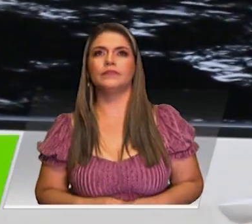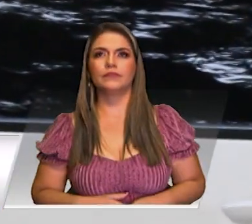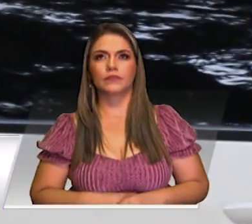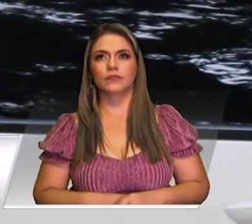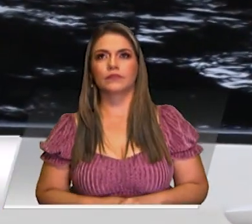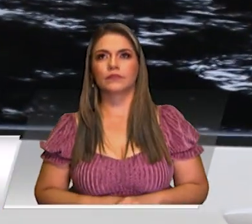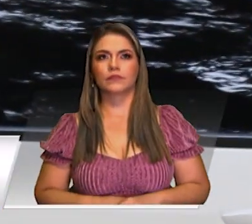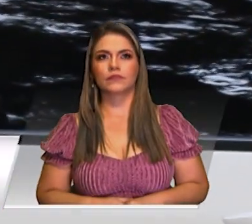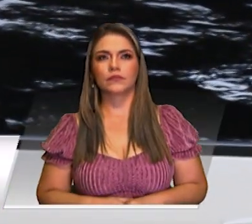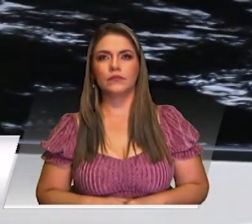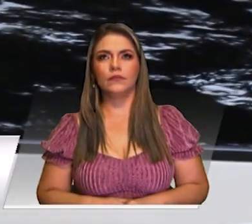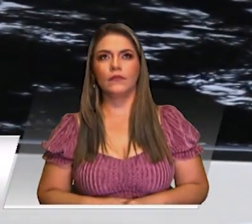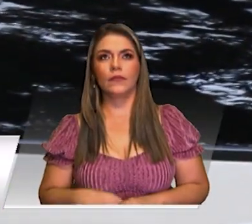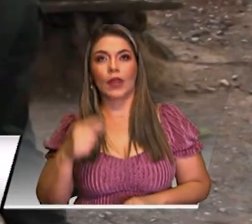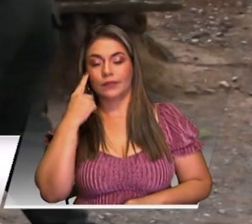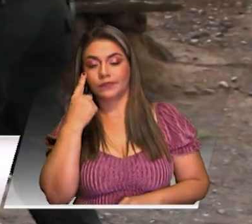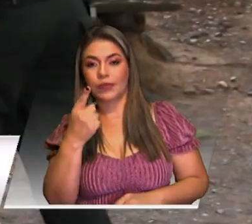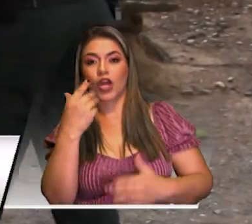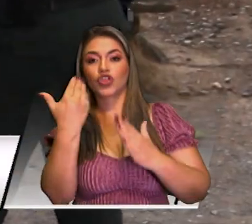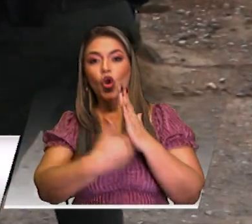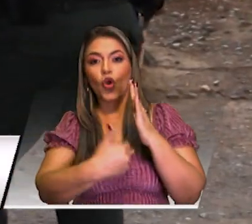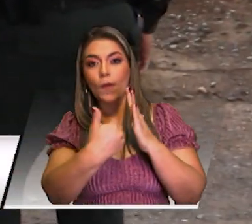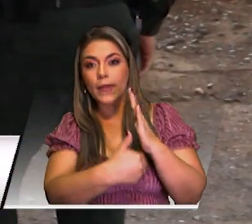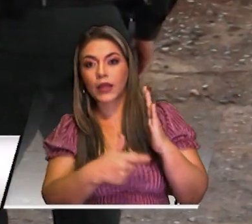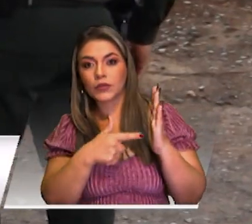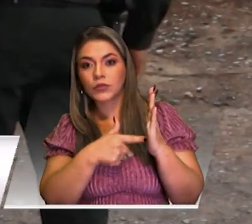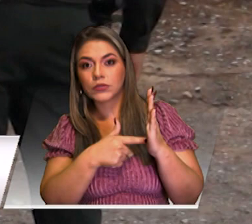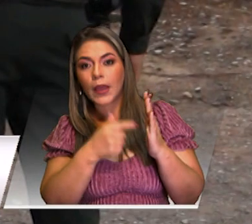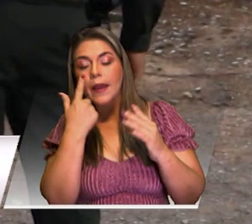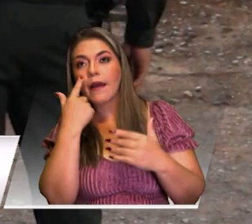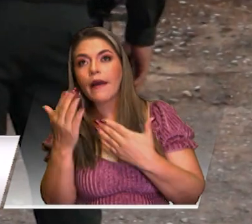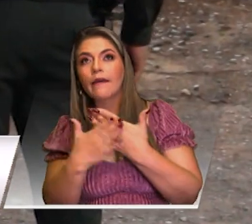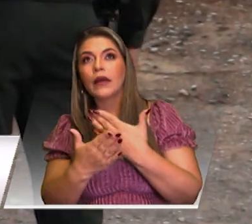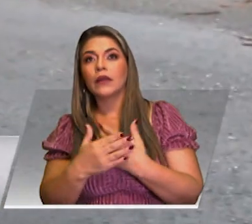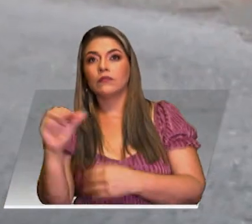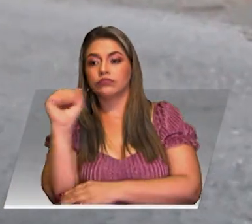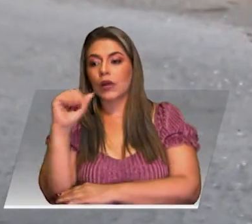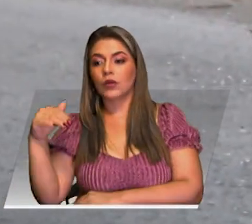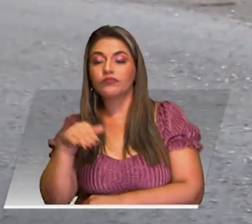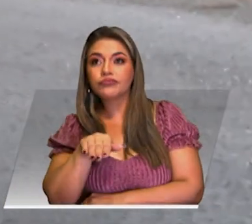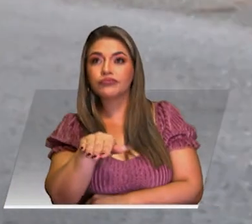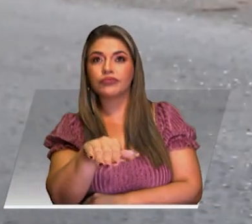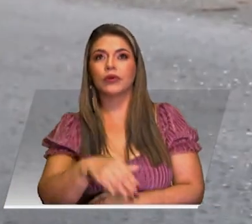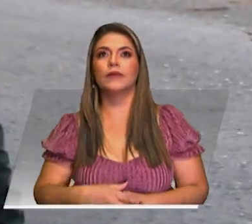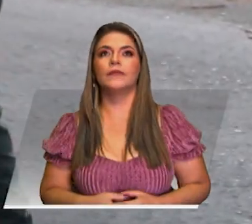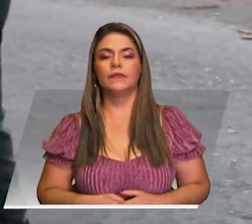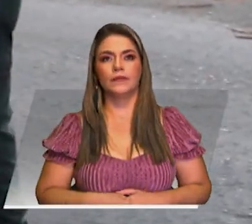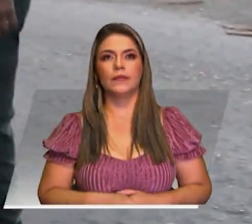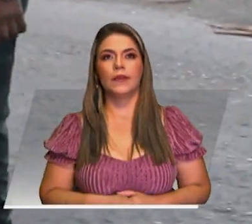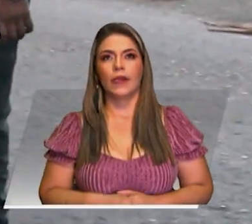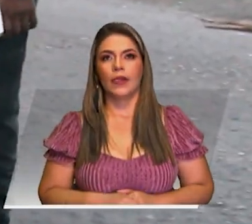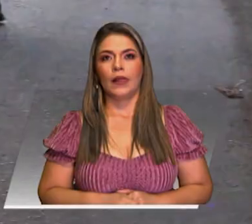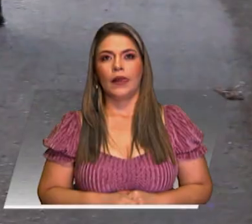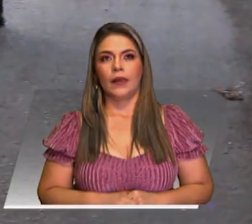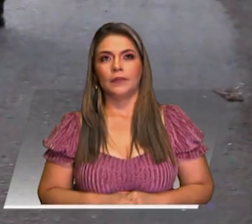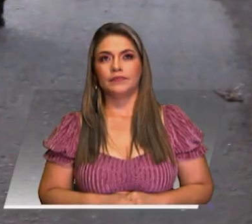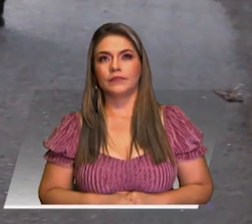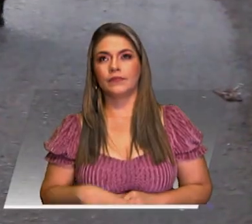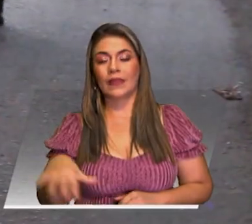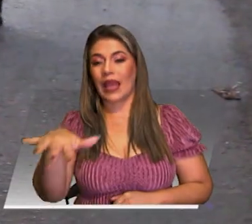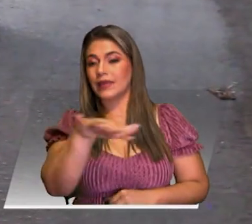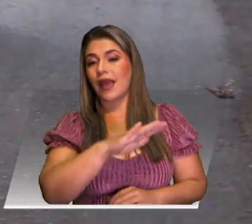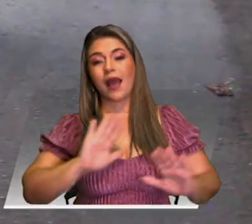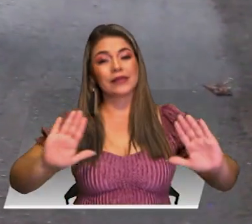así se verifica la documentación de cada persona que busca ingresar al municipio de sopetrán y donde se decretó el cierre de